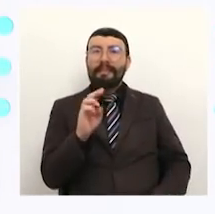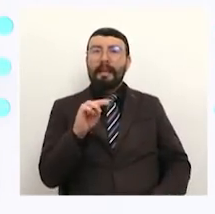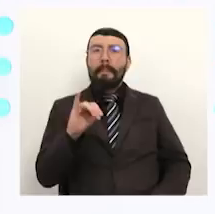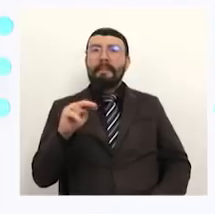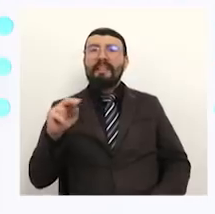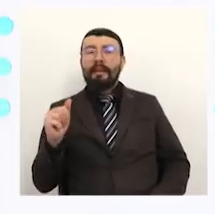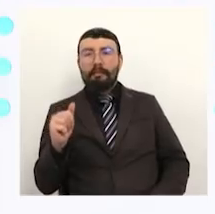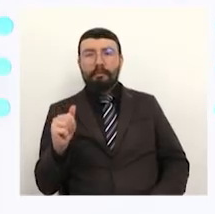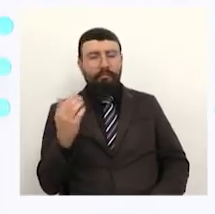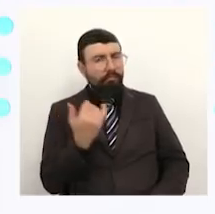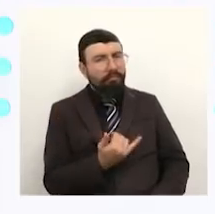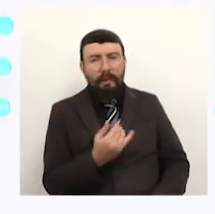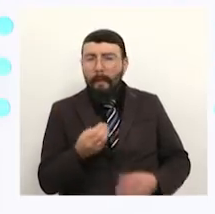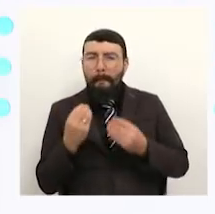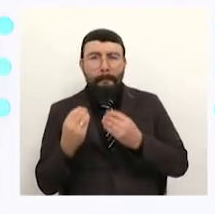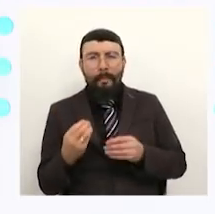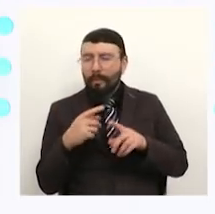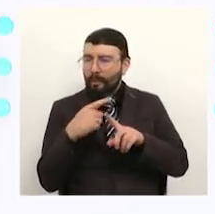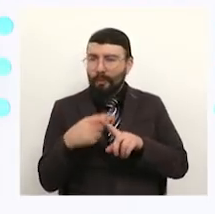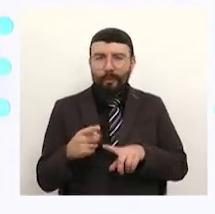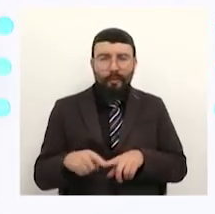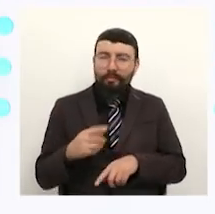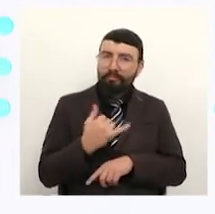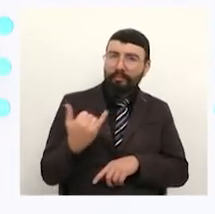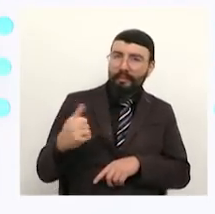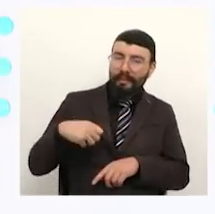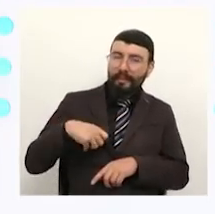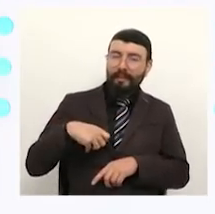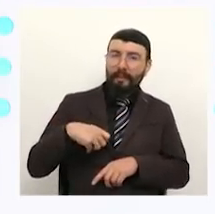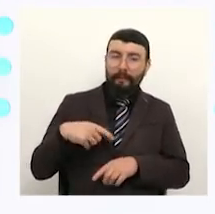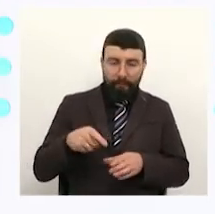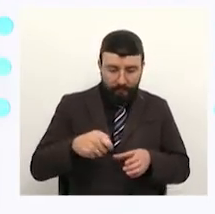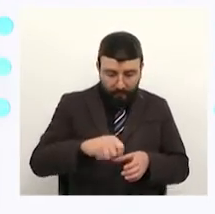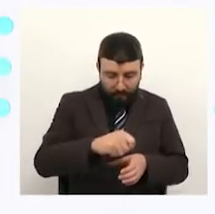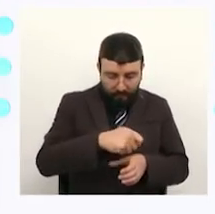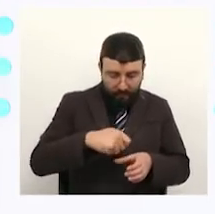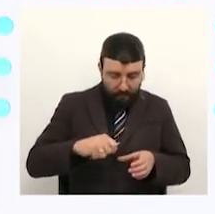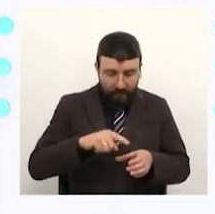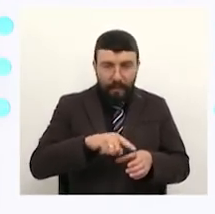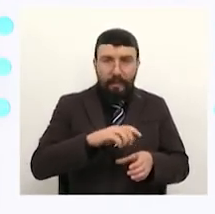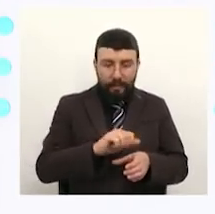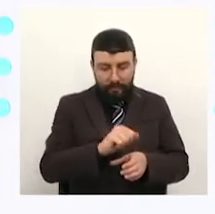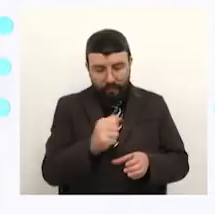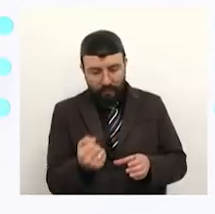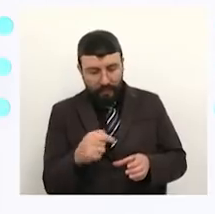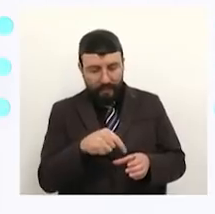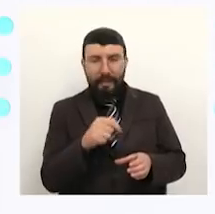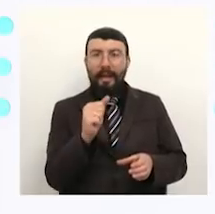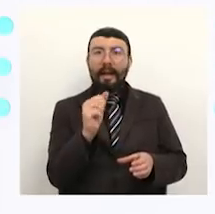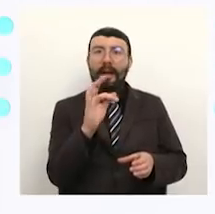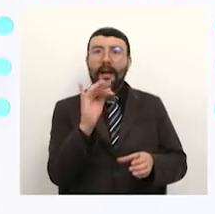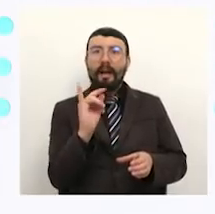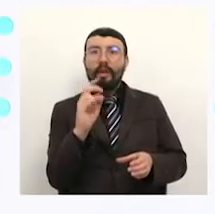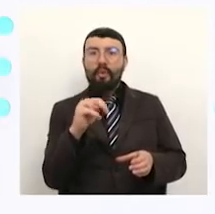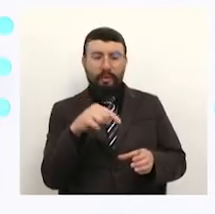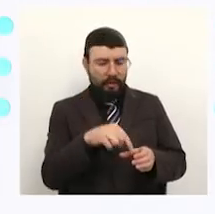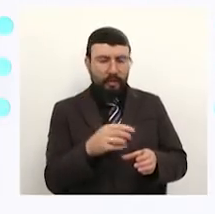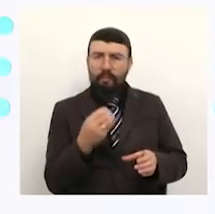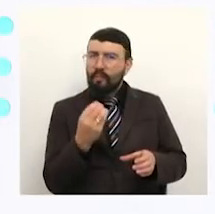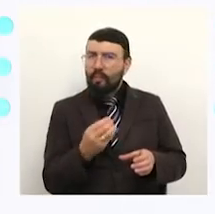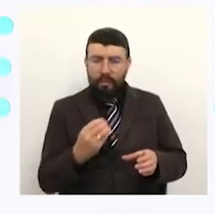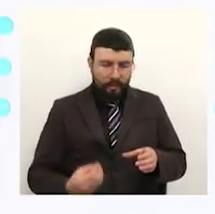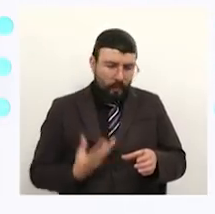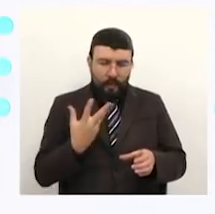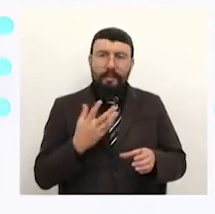de los elementos que tienen los enlatados especialmente el atún se ha visto que tiene mucha produce mucha